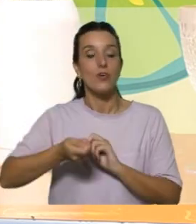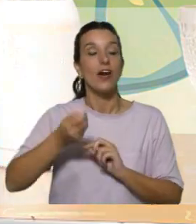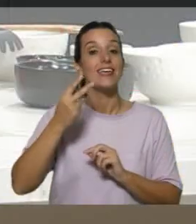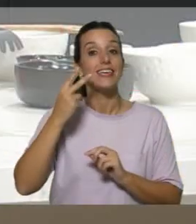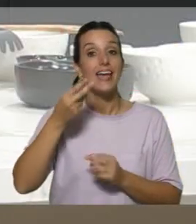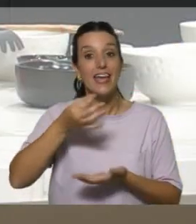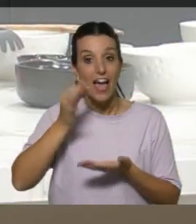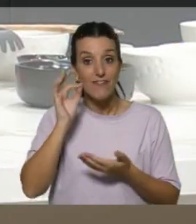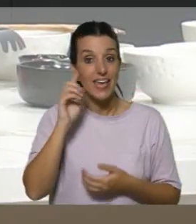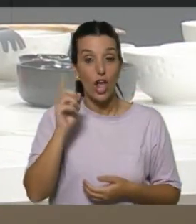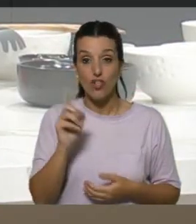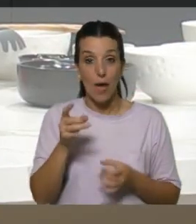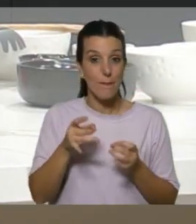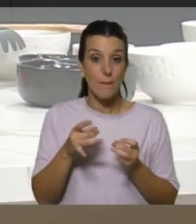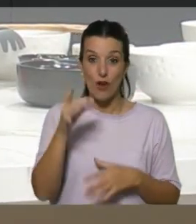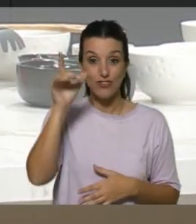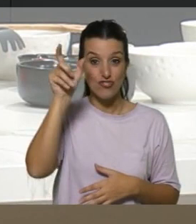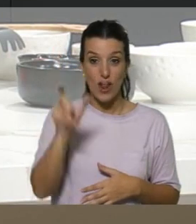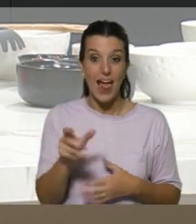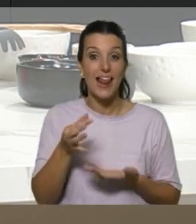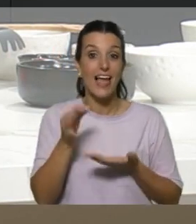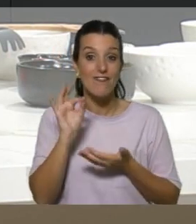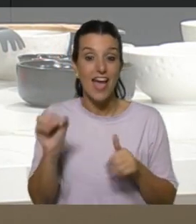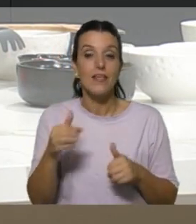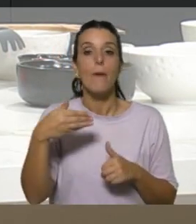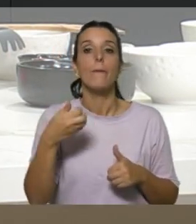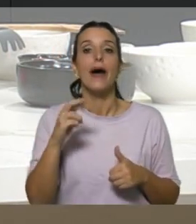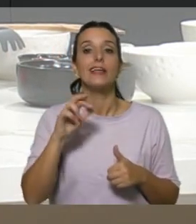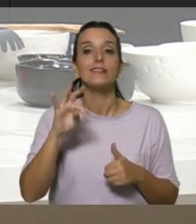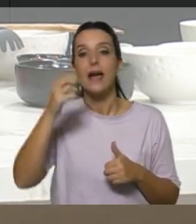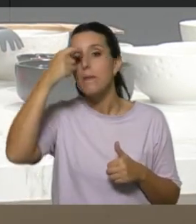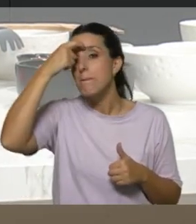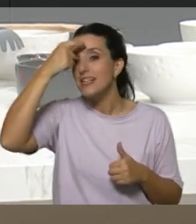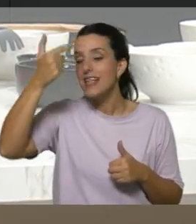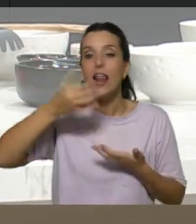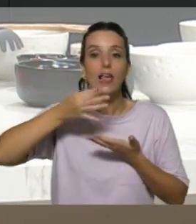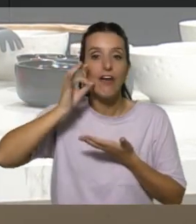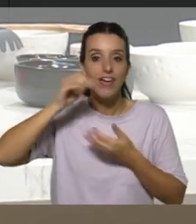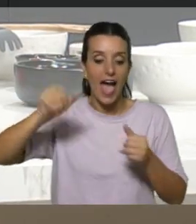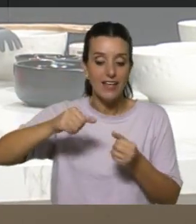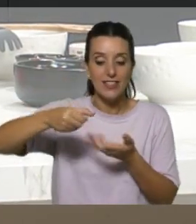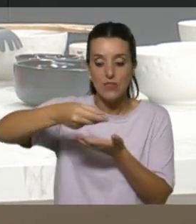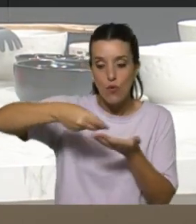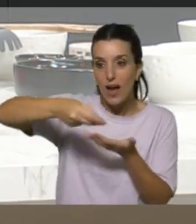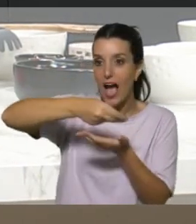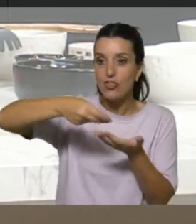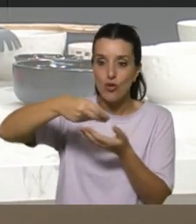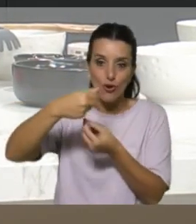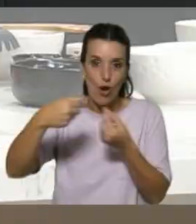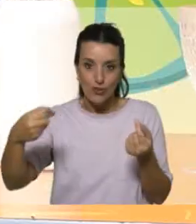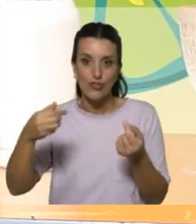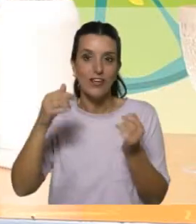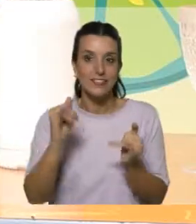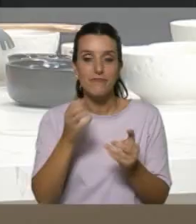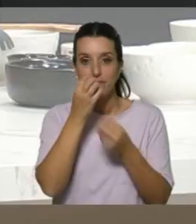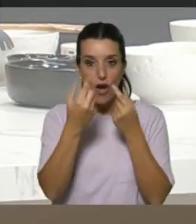para el que no sabe, el barista es... El especialista, el que te hace un café con cierta decoración también. Sí, que